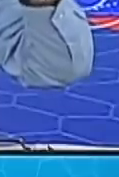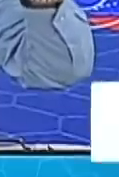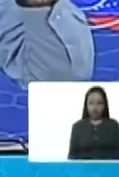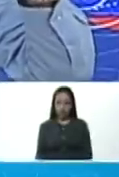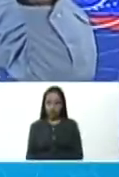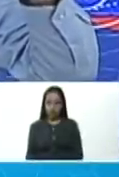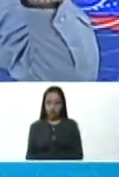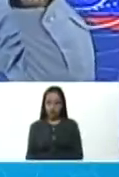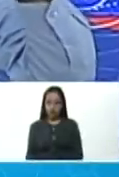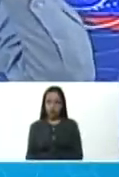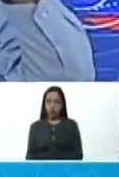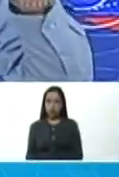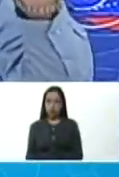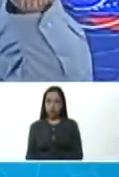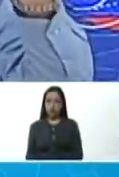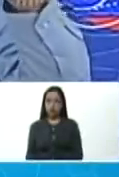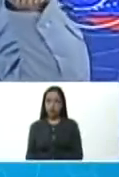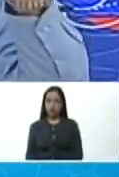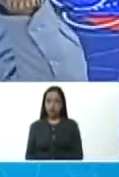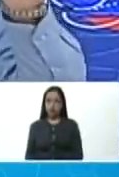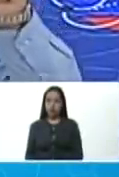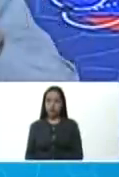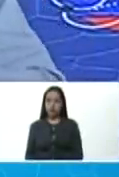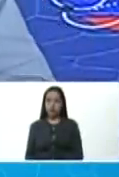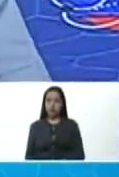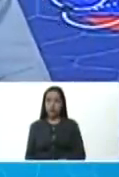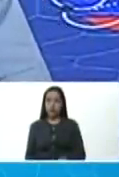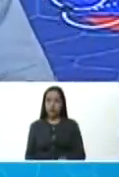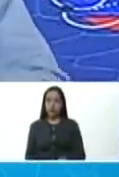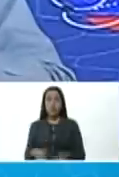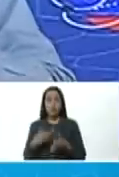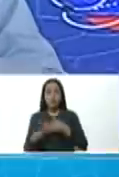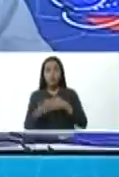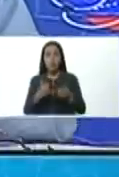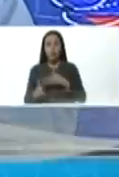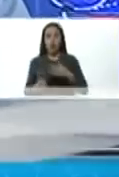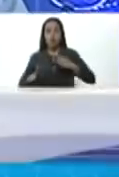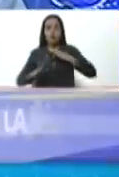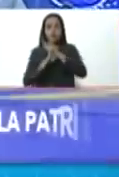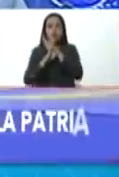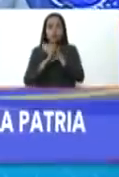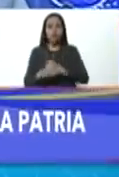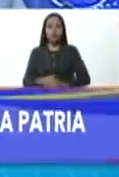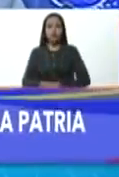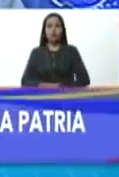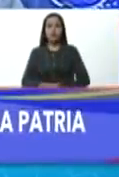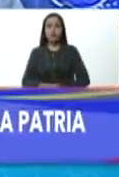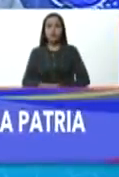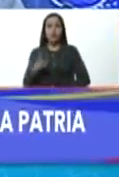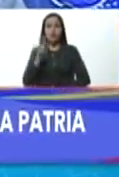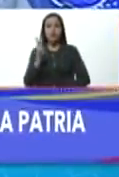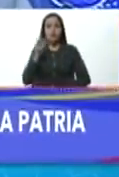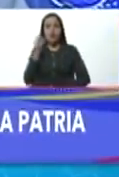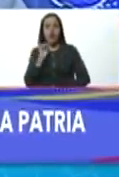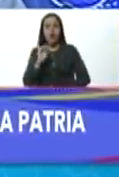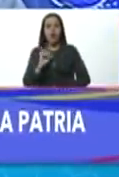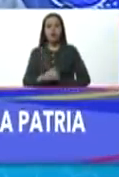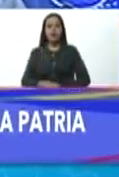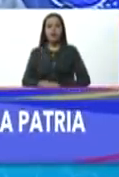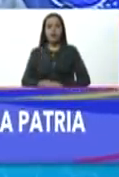criminales, a pesar de las sanciones criminales, para que el país esté dotado